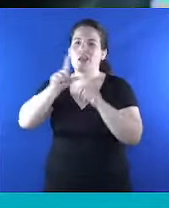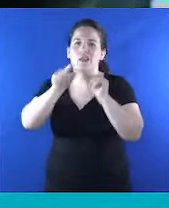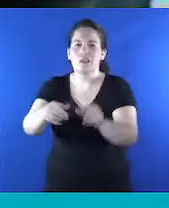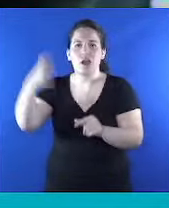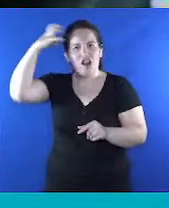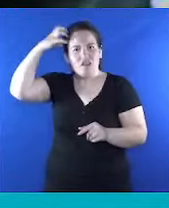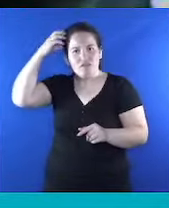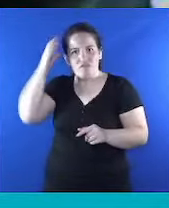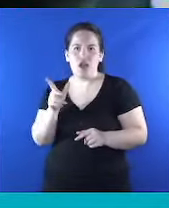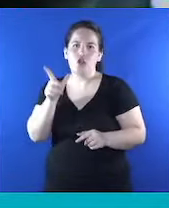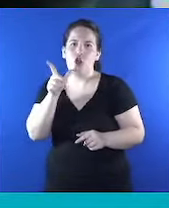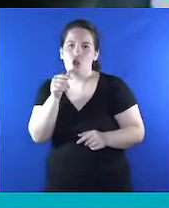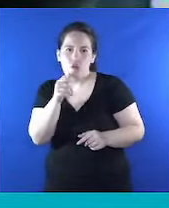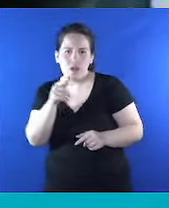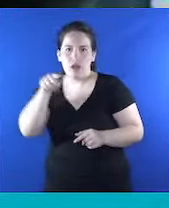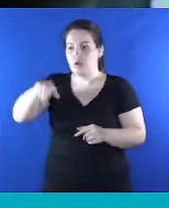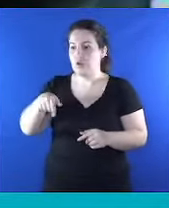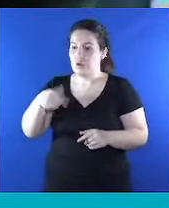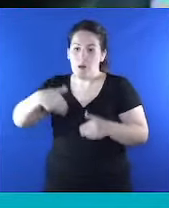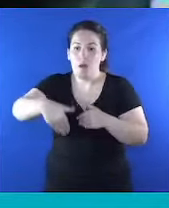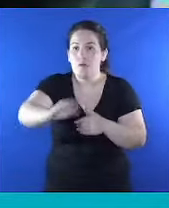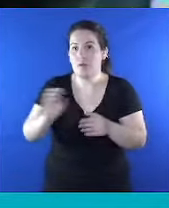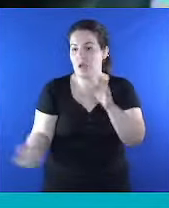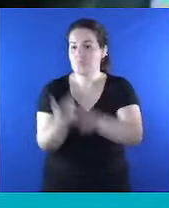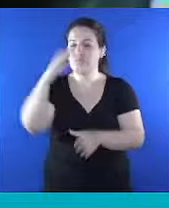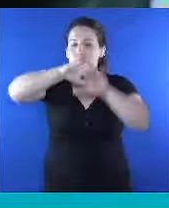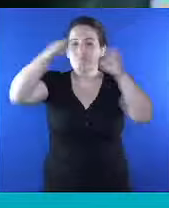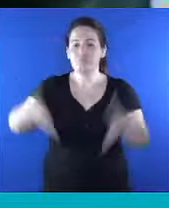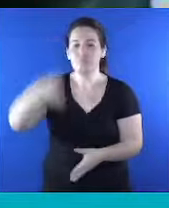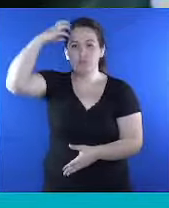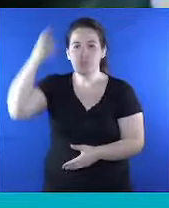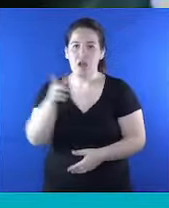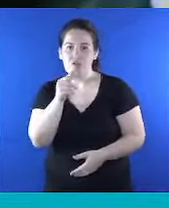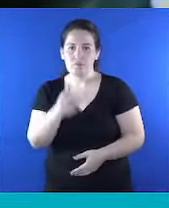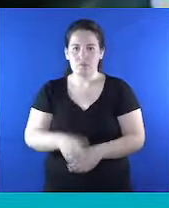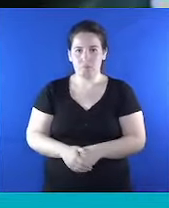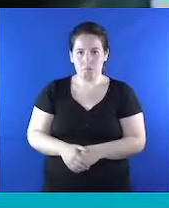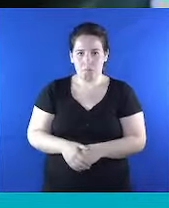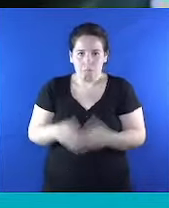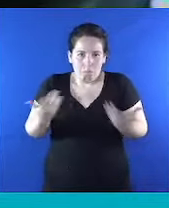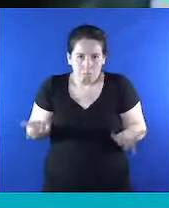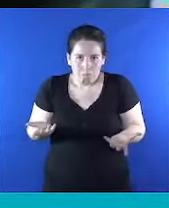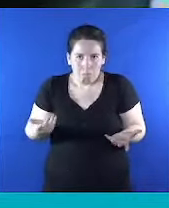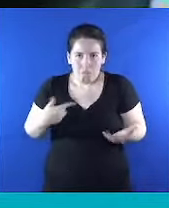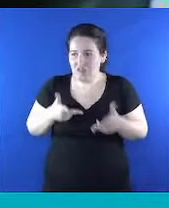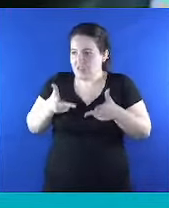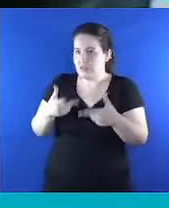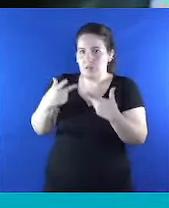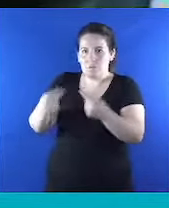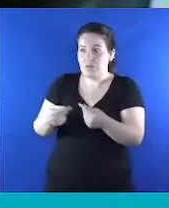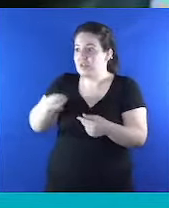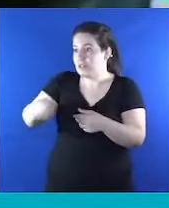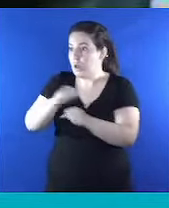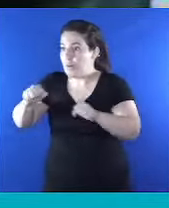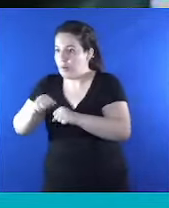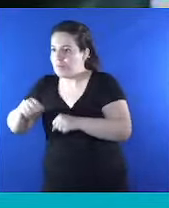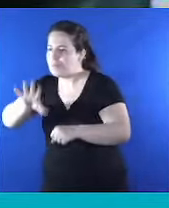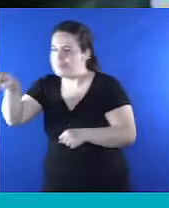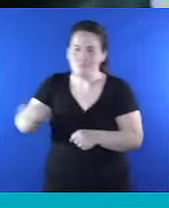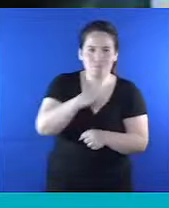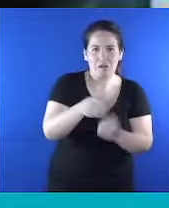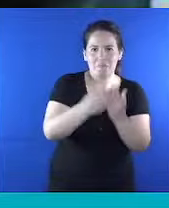olivo un canil no binario digo según su proceder a lo que uno ve que dice y que después hace si a la que le dice tira bomba la pone de ministra de